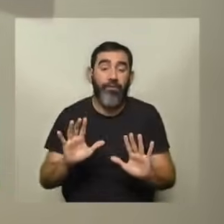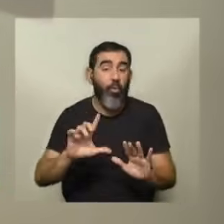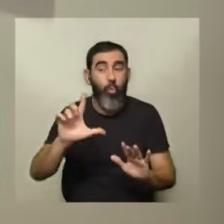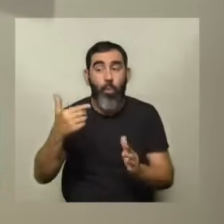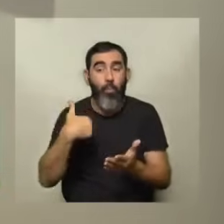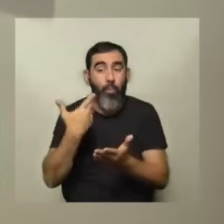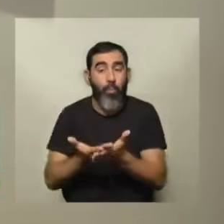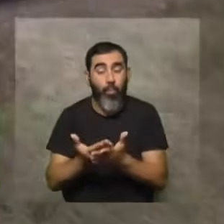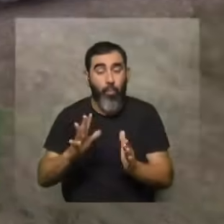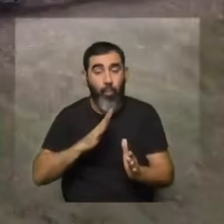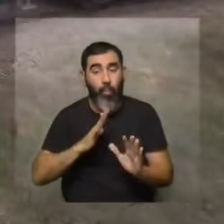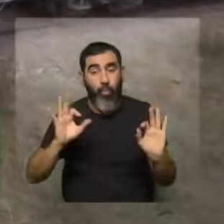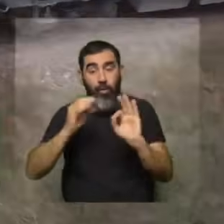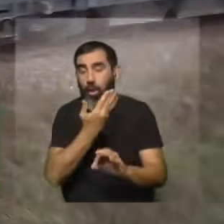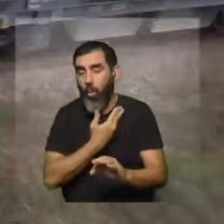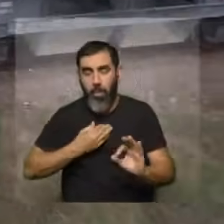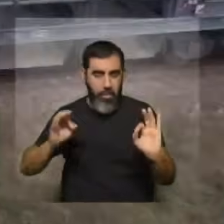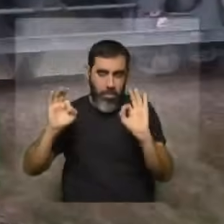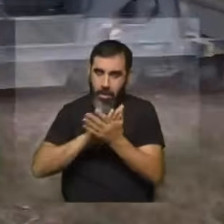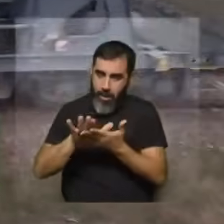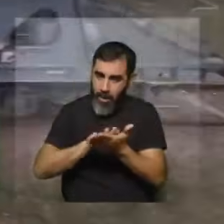propuesta alguna, ni va a haber desde parte del gobierno